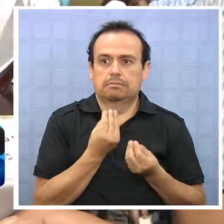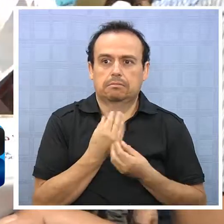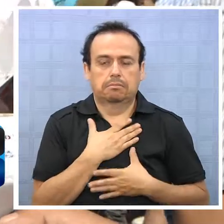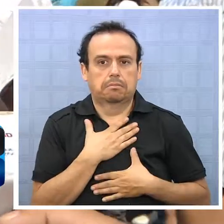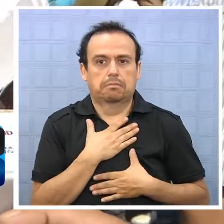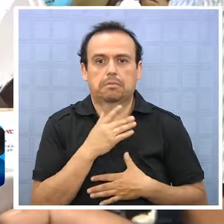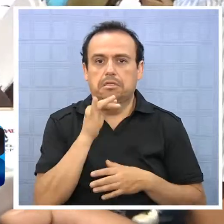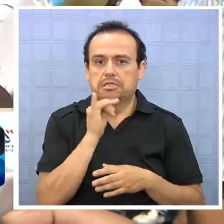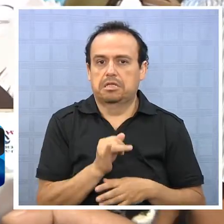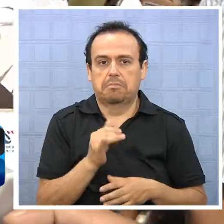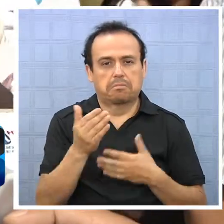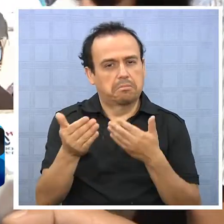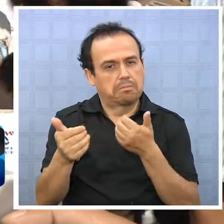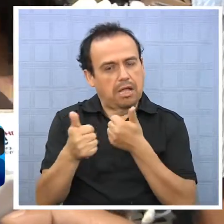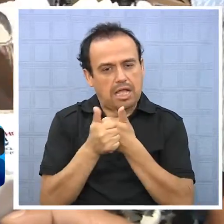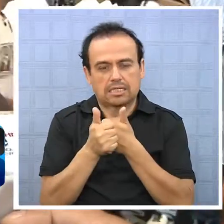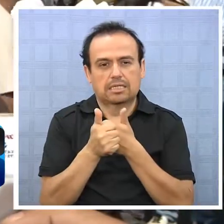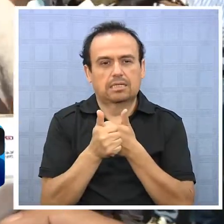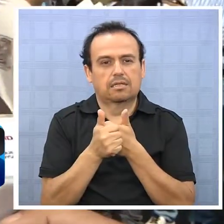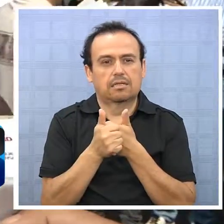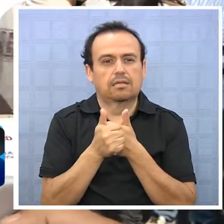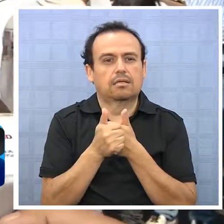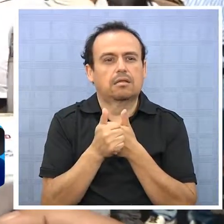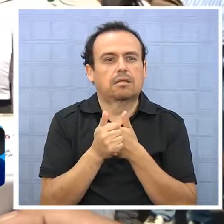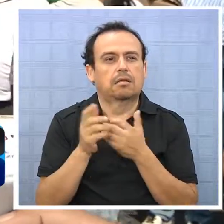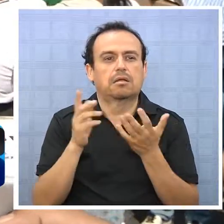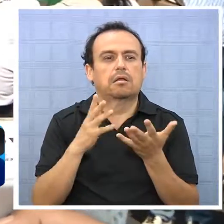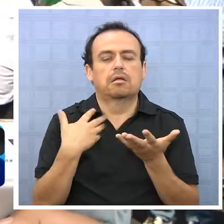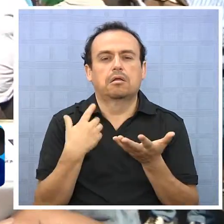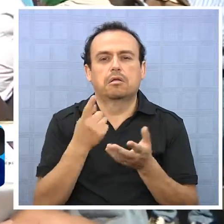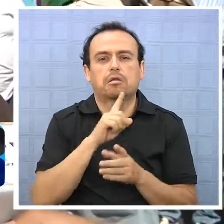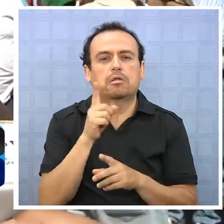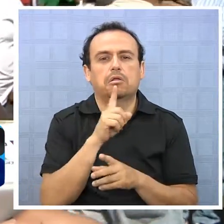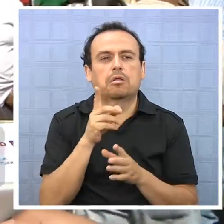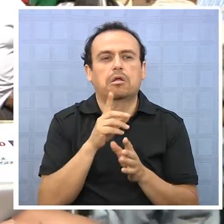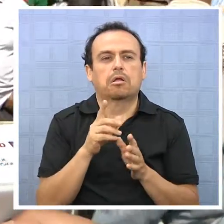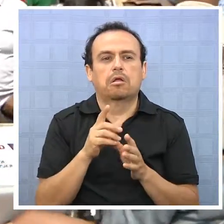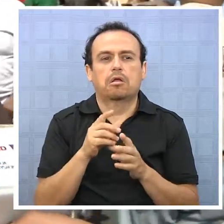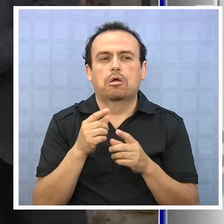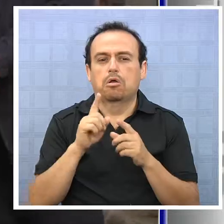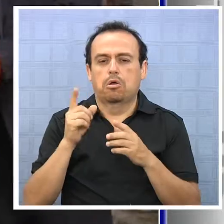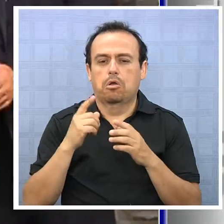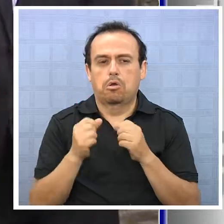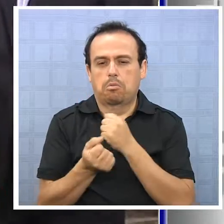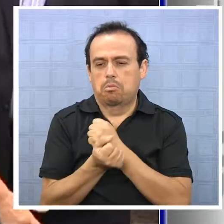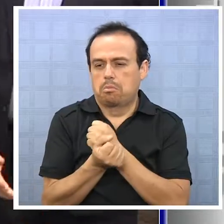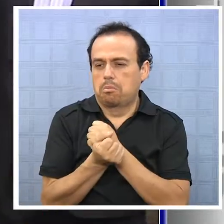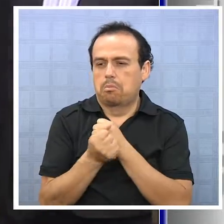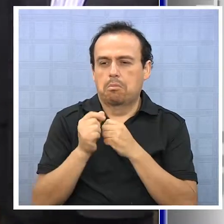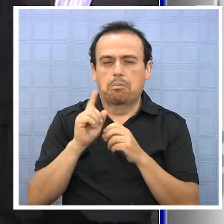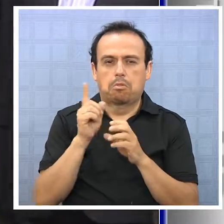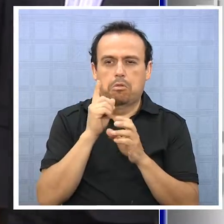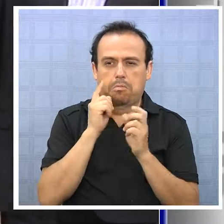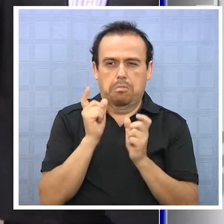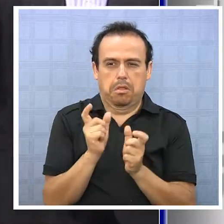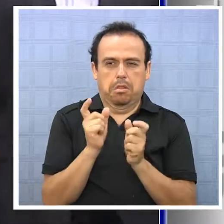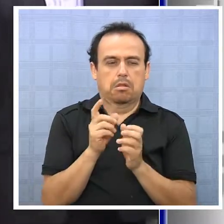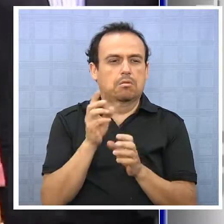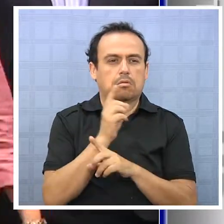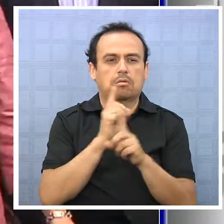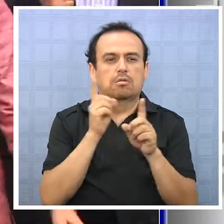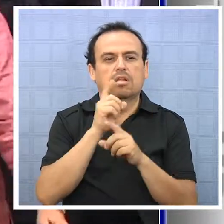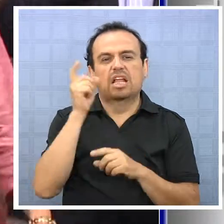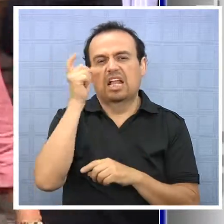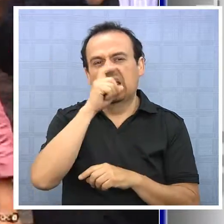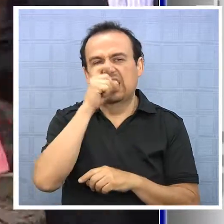siempre así que no no vamos a estar rodeados de uniformado ni mucho menos referente a las críticas de